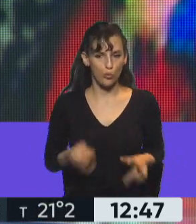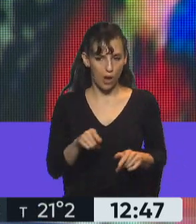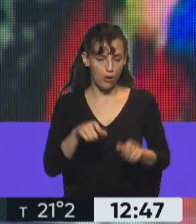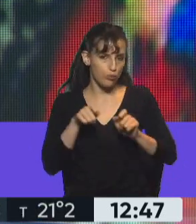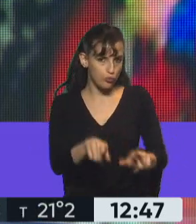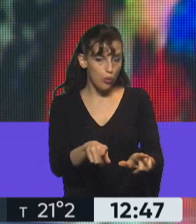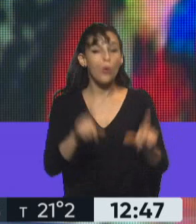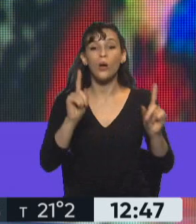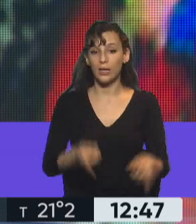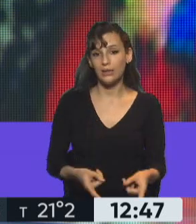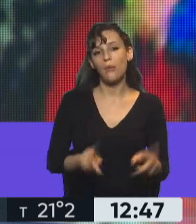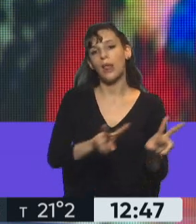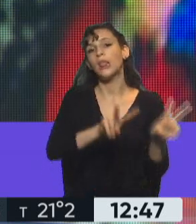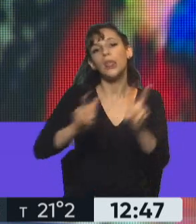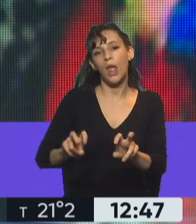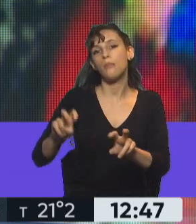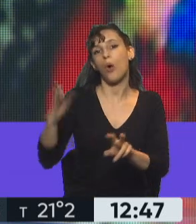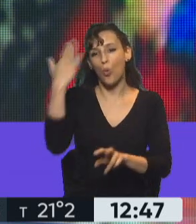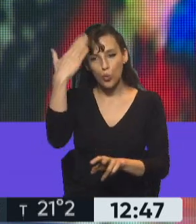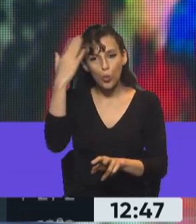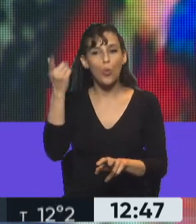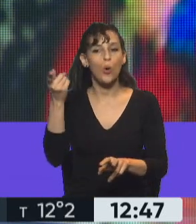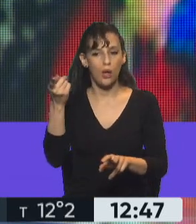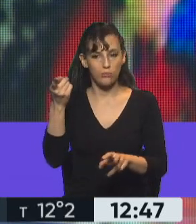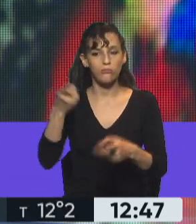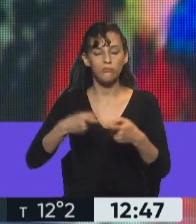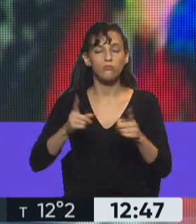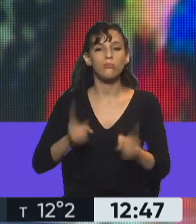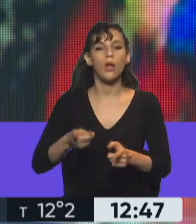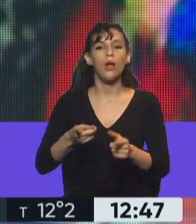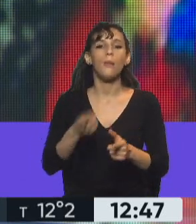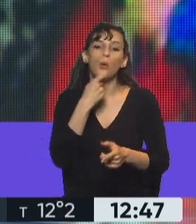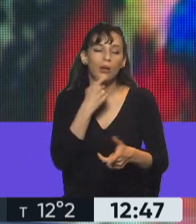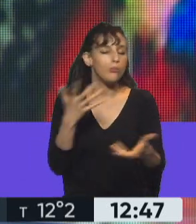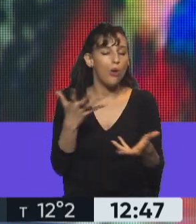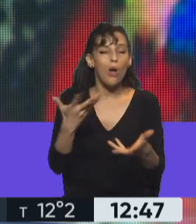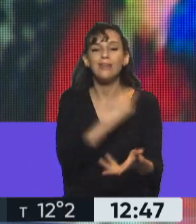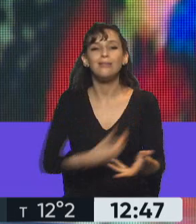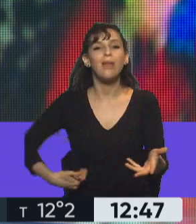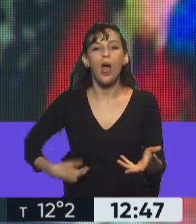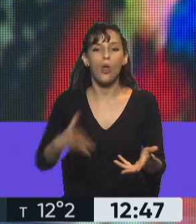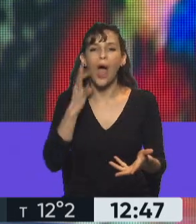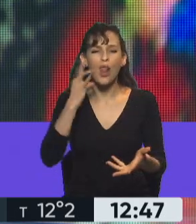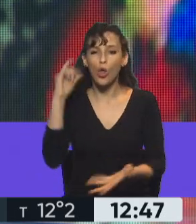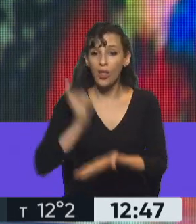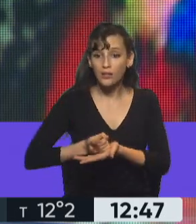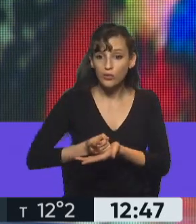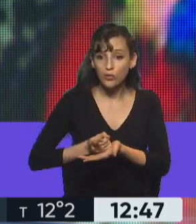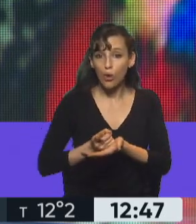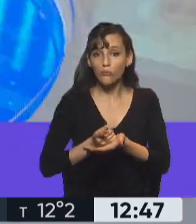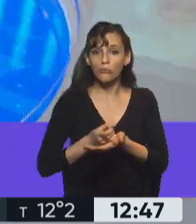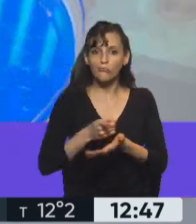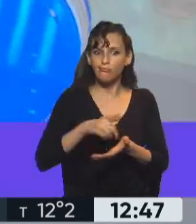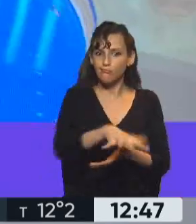supuesto, de otra índole, ¿no? Culturales, o ser consultados cada vez que los estados vayan a tomar medidas que vayan a afectarles,